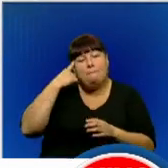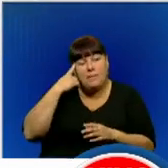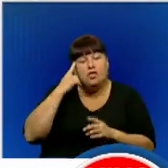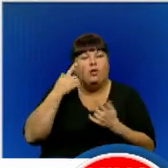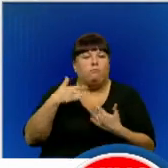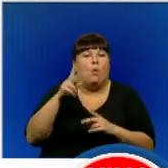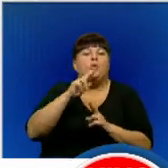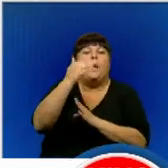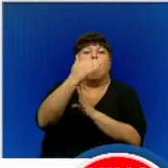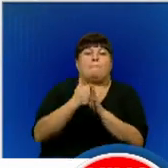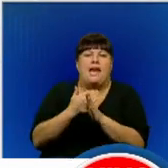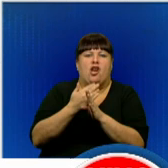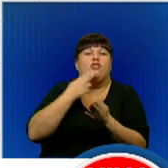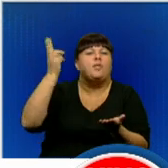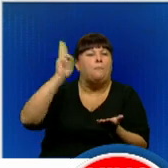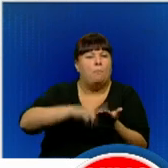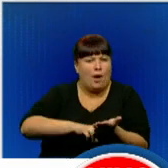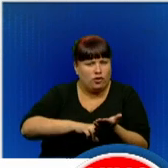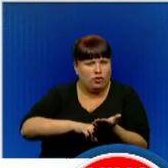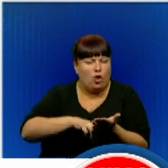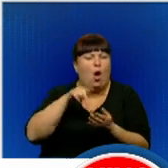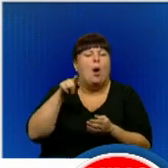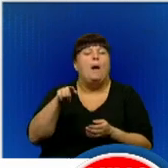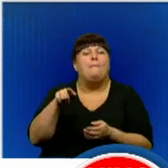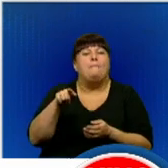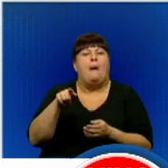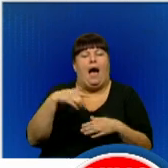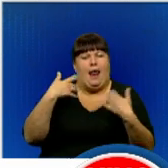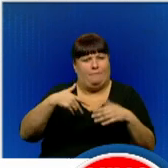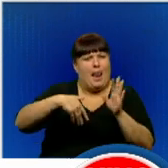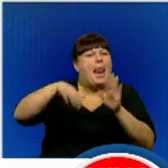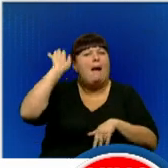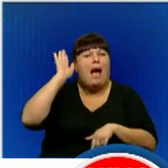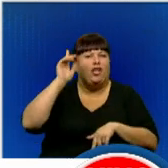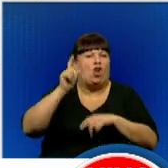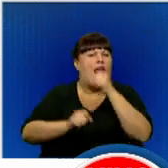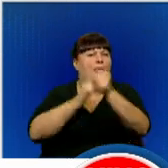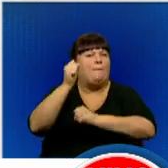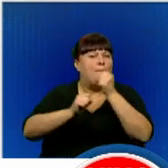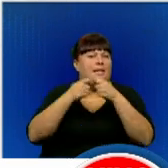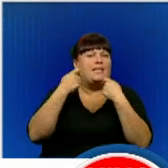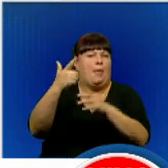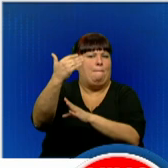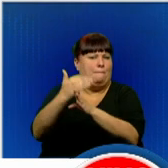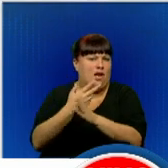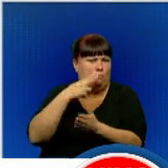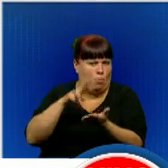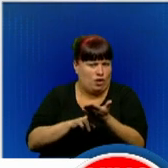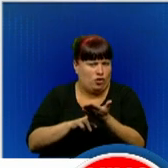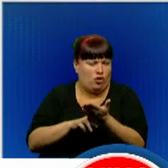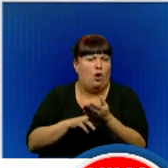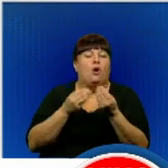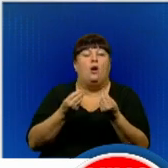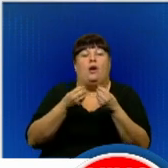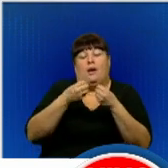una reducción de la carga tributaria para la inmensa mayoría de las empresas sobre todo a partir